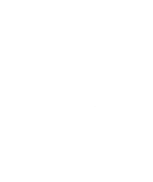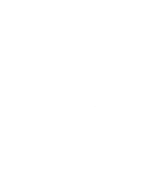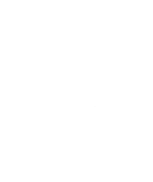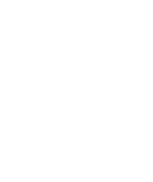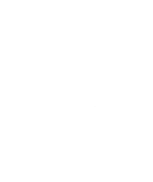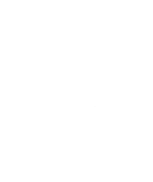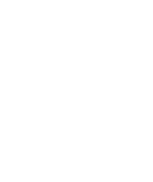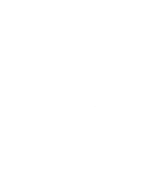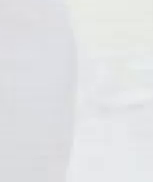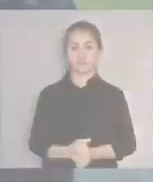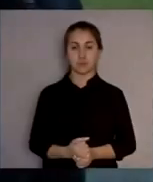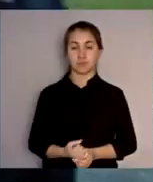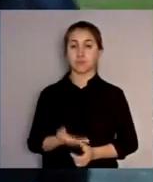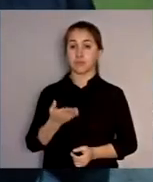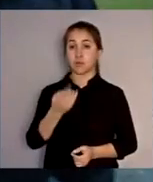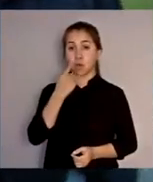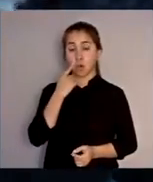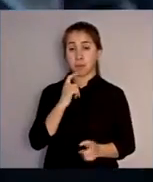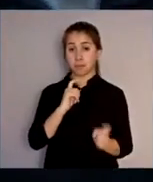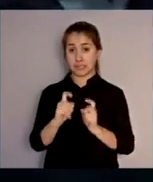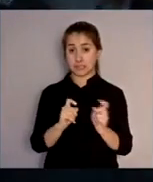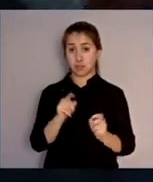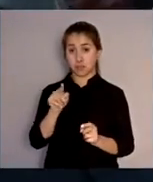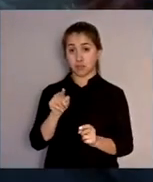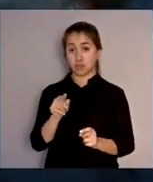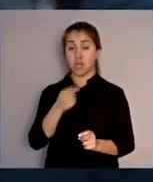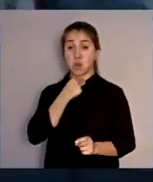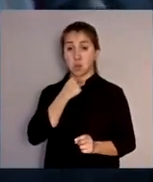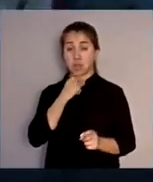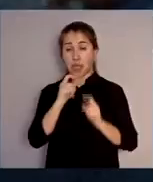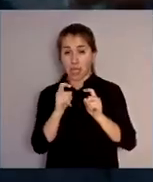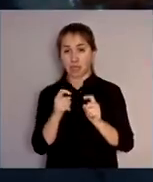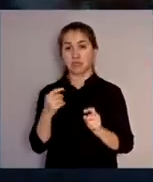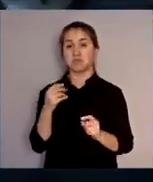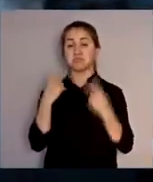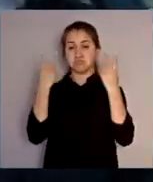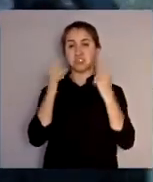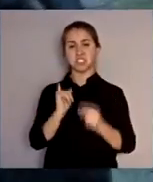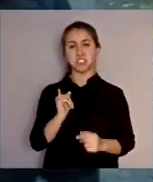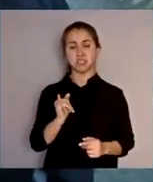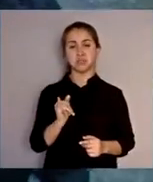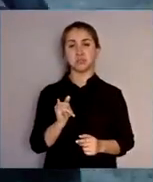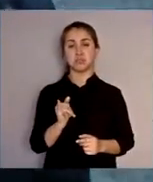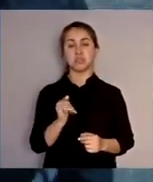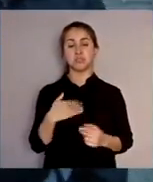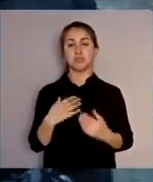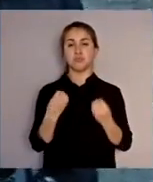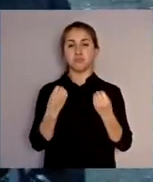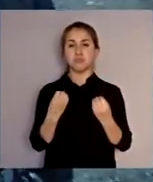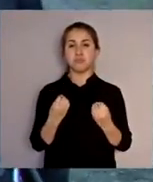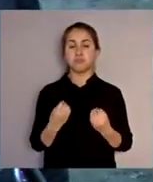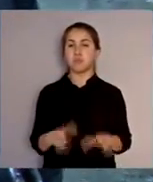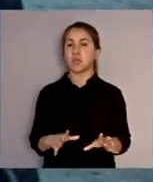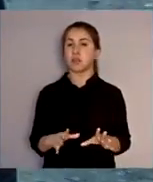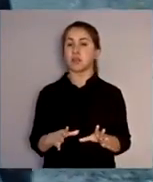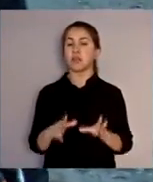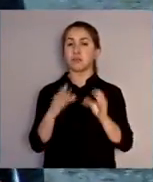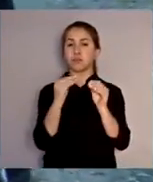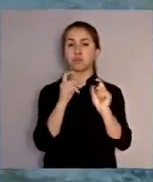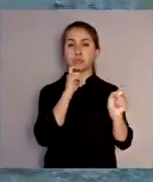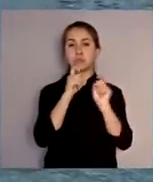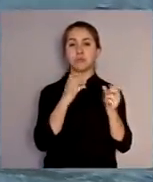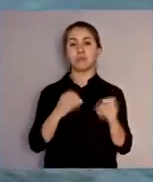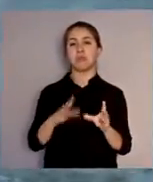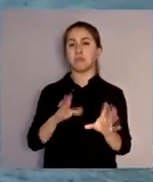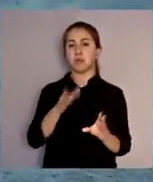Empresario. ¿Es un hombre de riesgo? Yo diría que sí. He corrido todos los riesgos